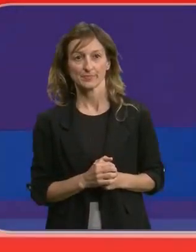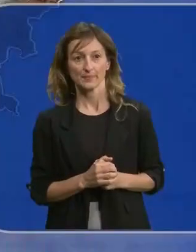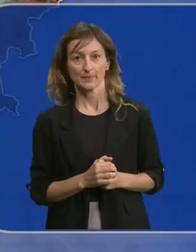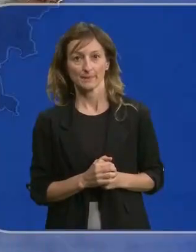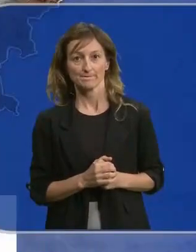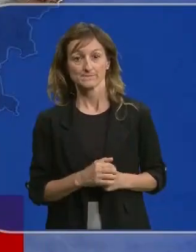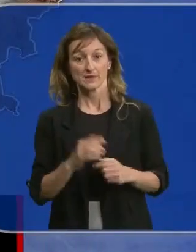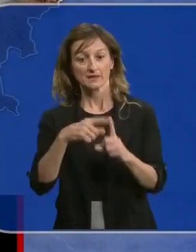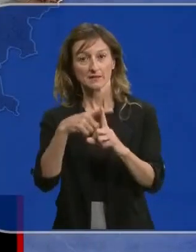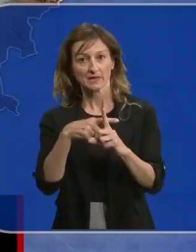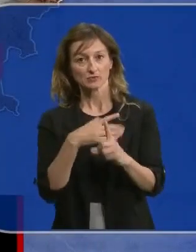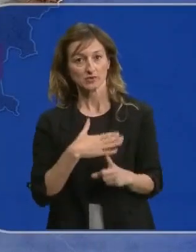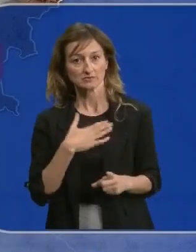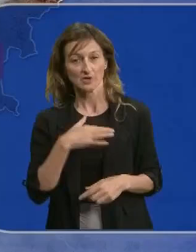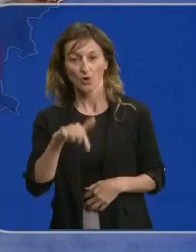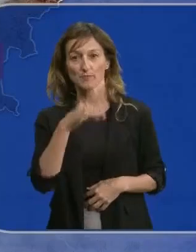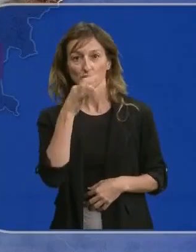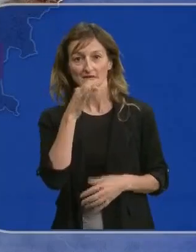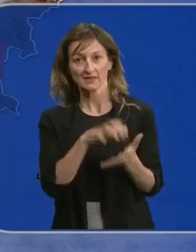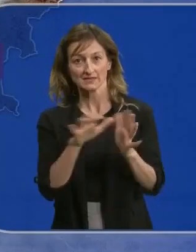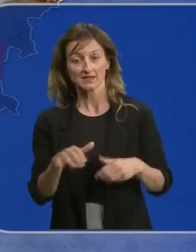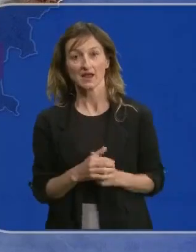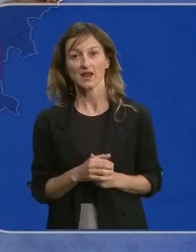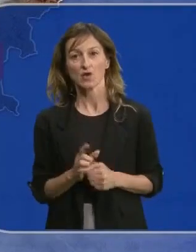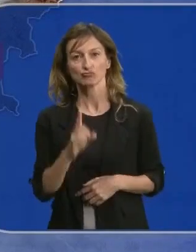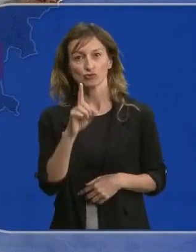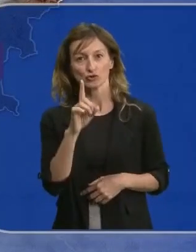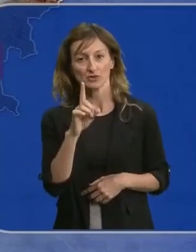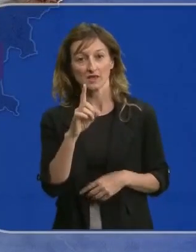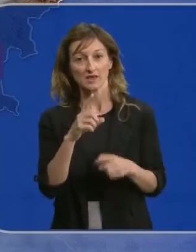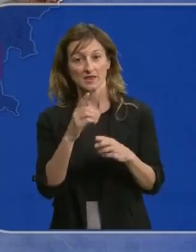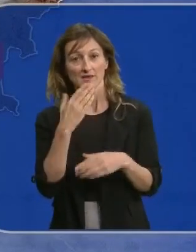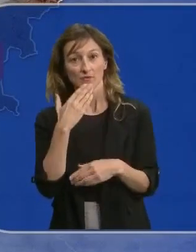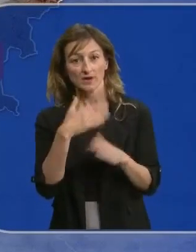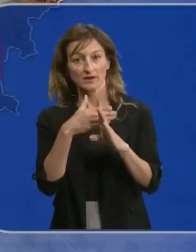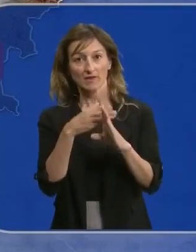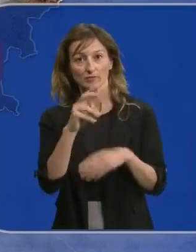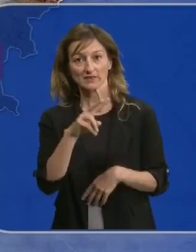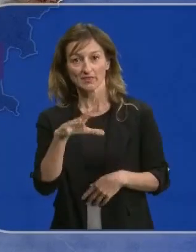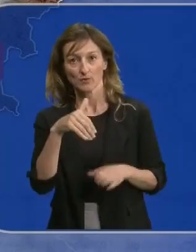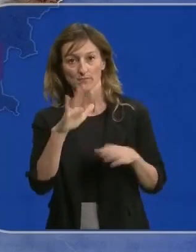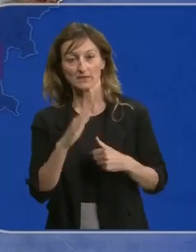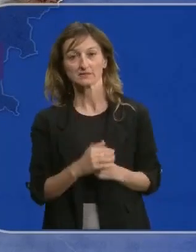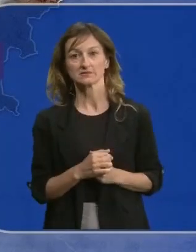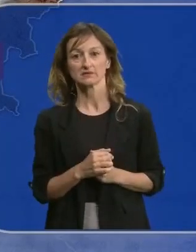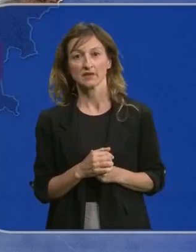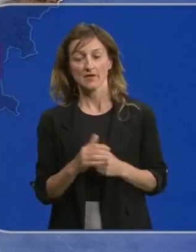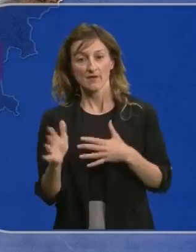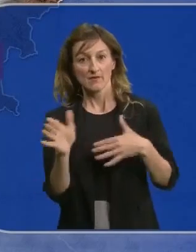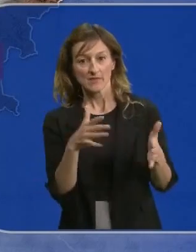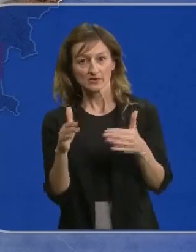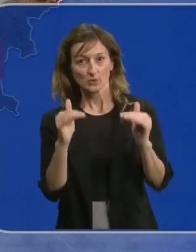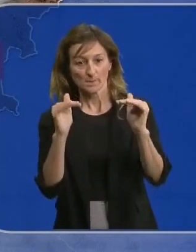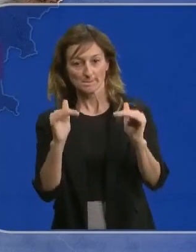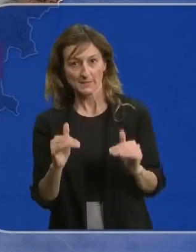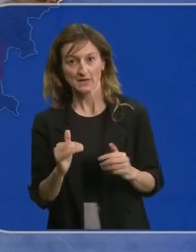salud temperaturas agradables esta tarde en Castilla y león sobre todo en el norte por encima de los 25 gr en muchas provincias la fuerza del viento se